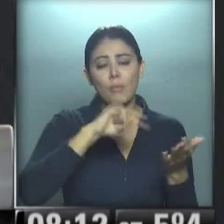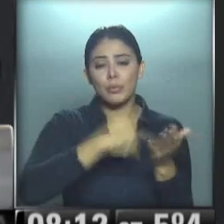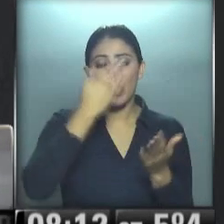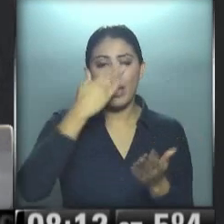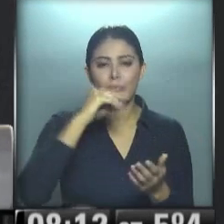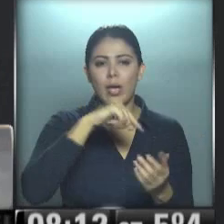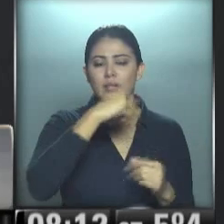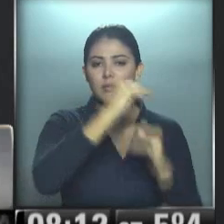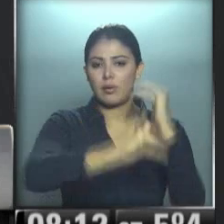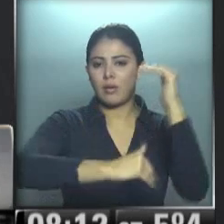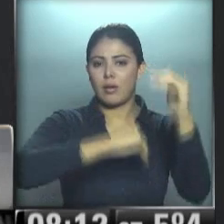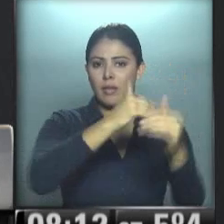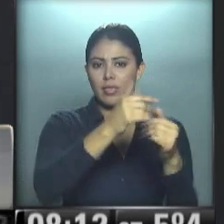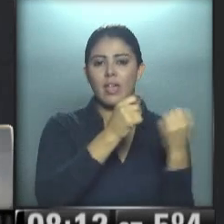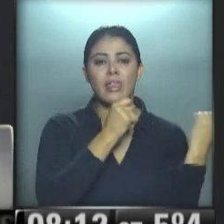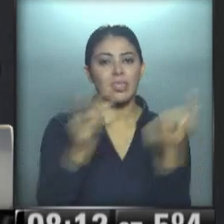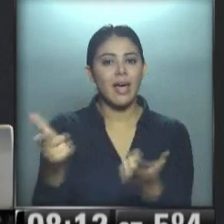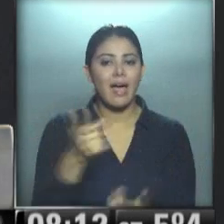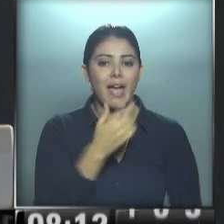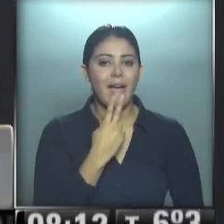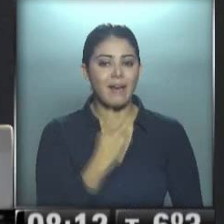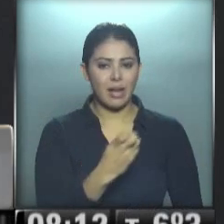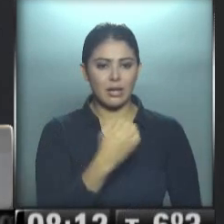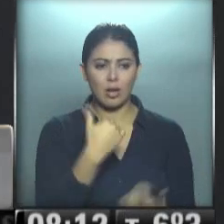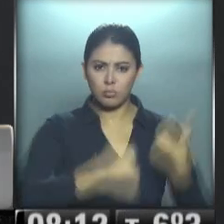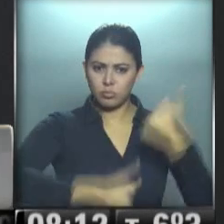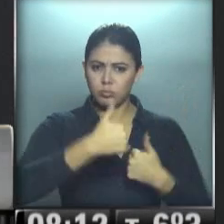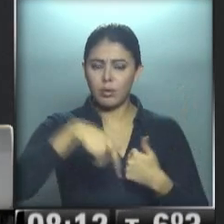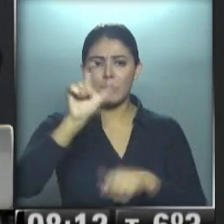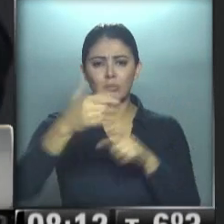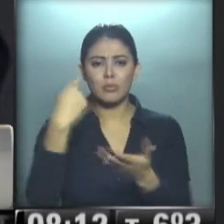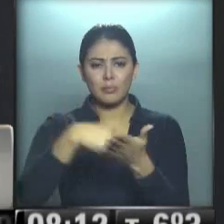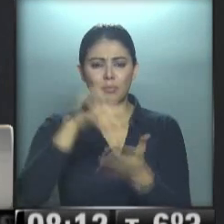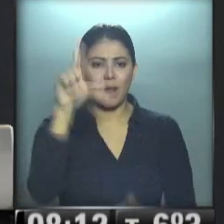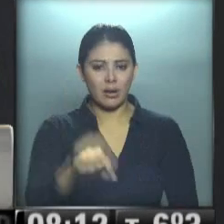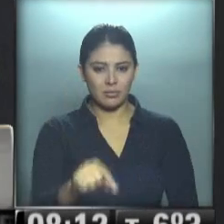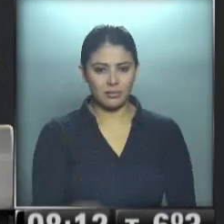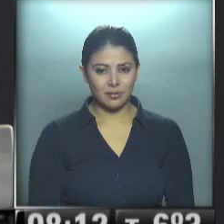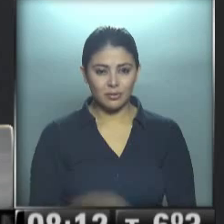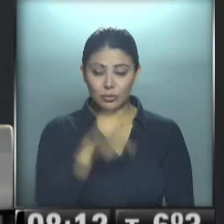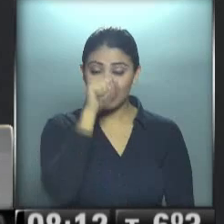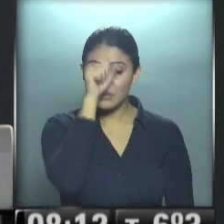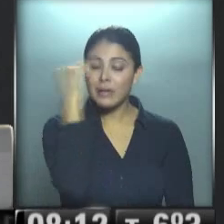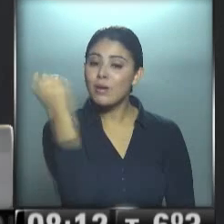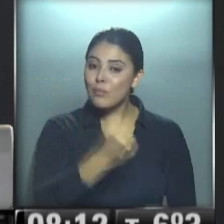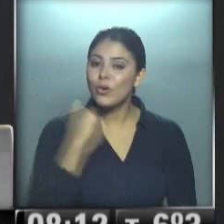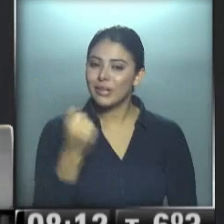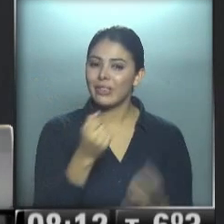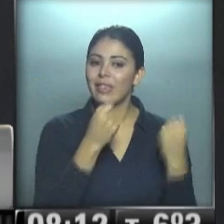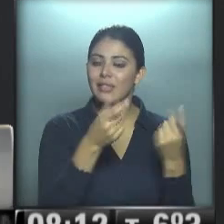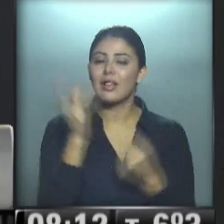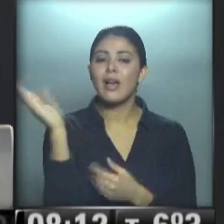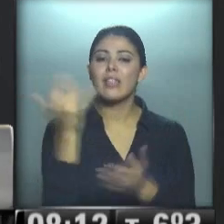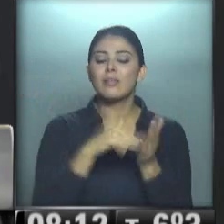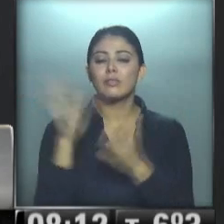costo de provisión de servicio energético muy competitivo y de bajo costo lo cual es importante para satisfacer la demanda